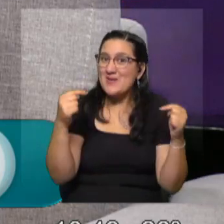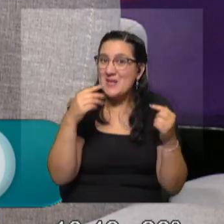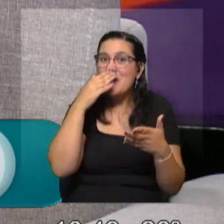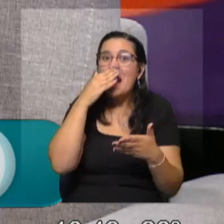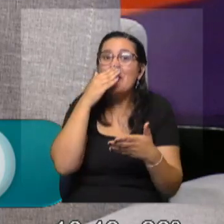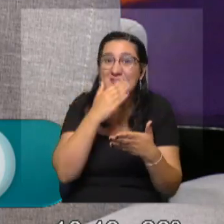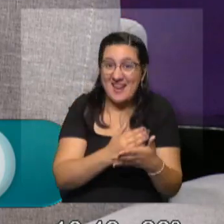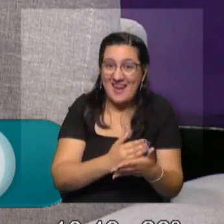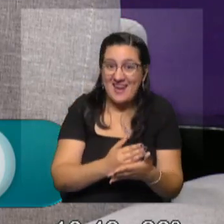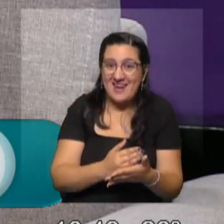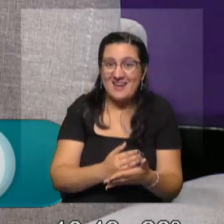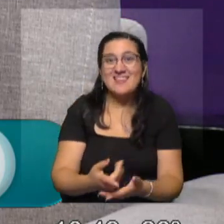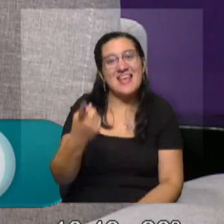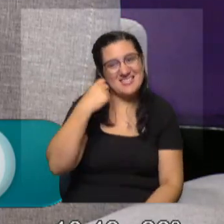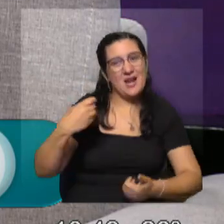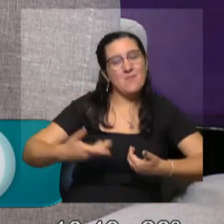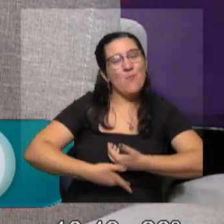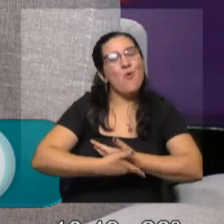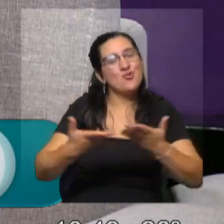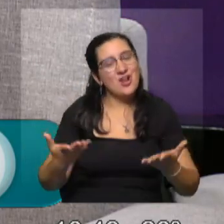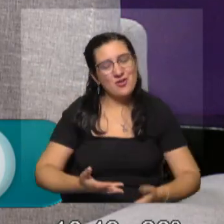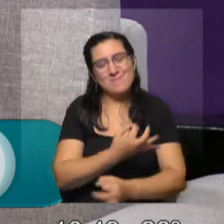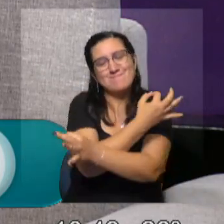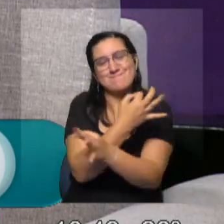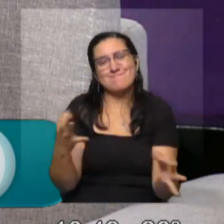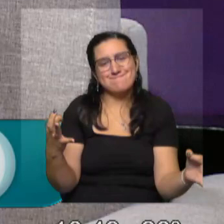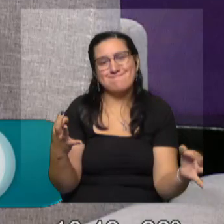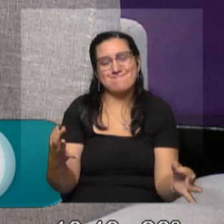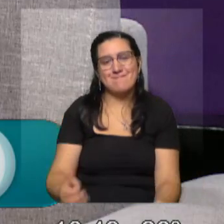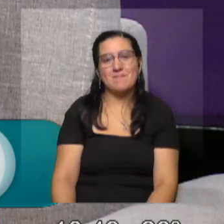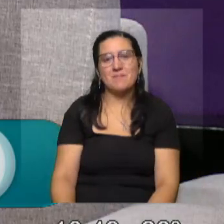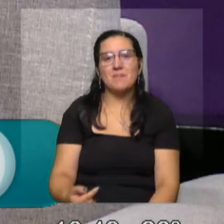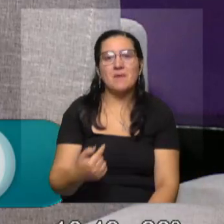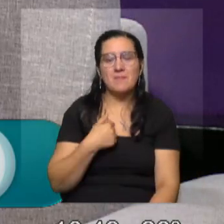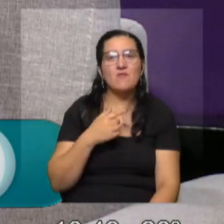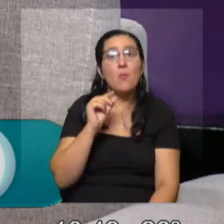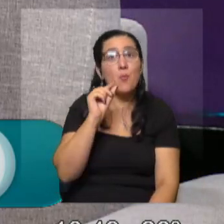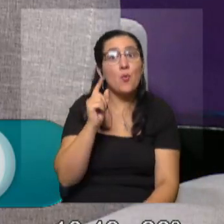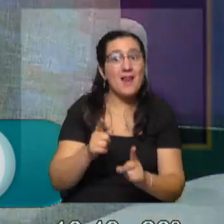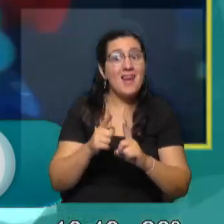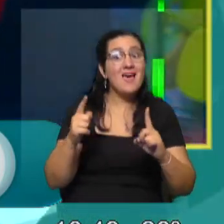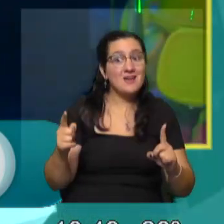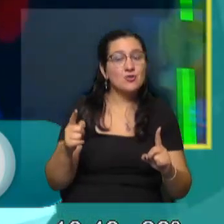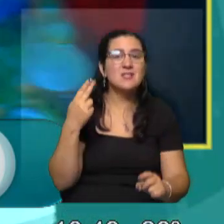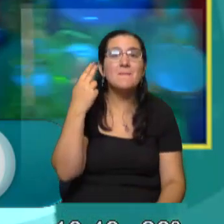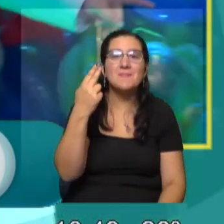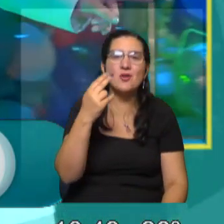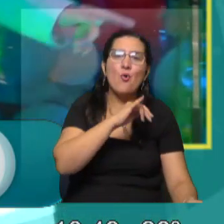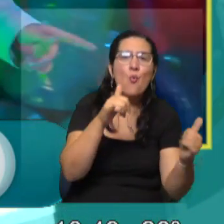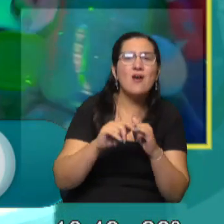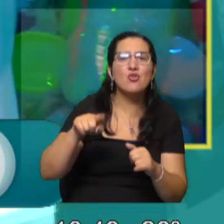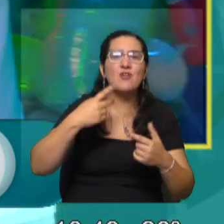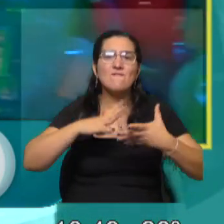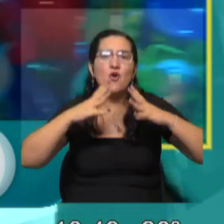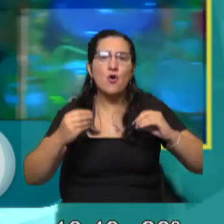final de definición y ayer la pusieron sobre el escenario. Me dio la impresión de que fue un poco más largo incluso el cuplé, que se permitieron jugar de otra manera,